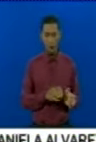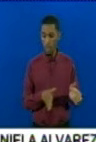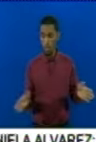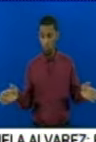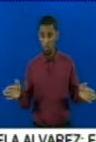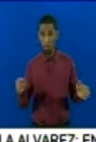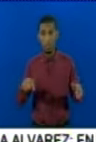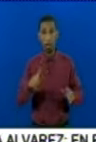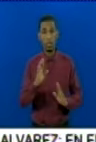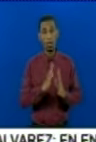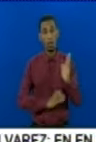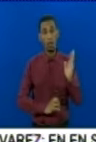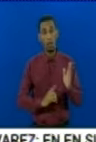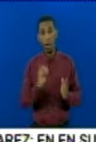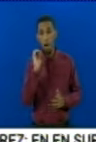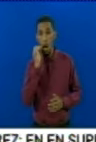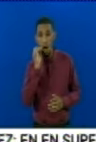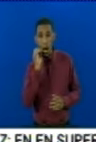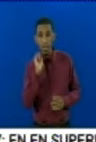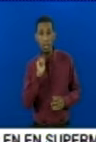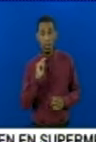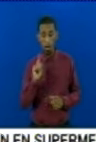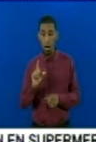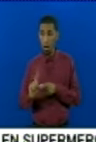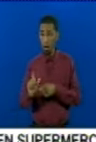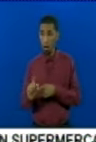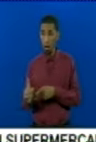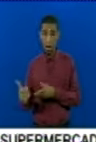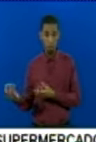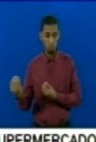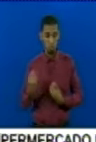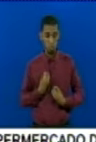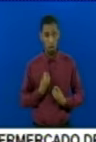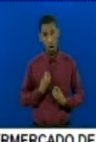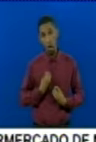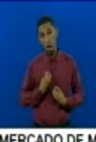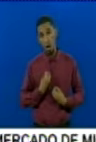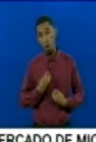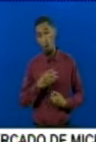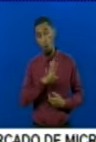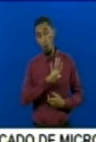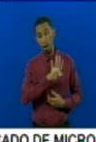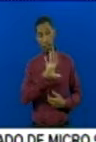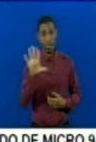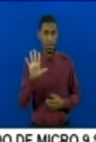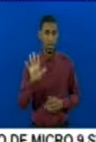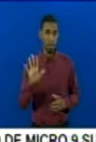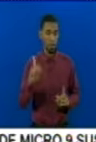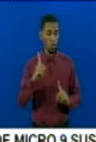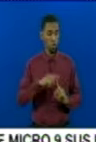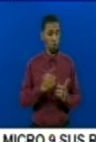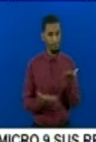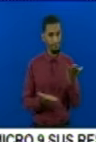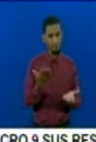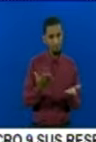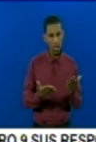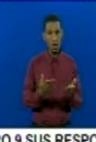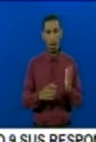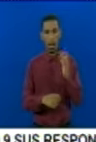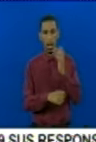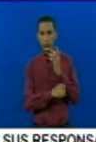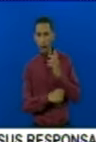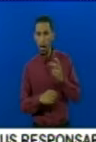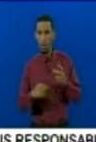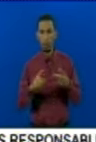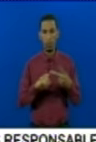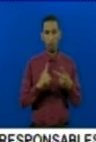abril, de manera que eso nos pudiera permitir estar produciendo alrededor de 45 toneladas de producto a través del cárnico y el lácteo